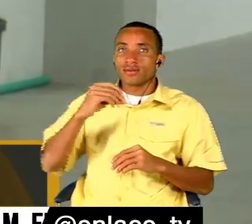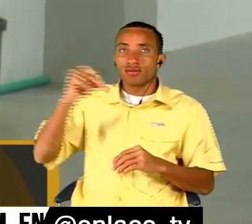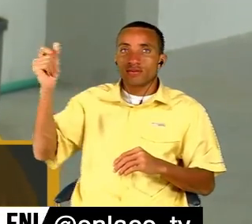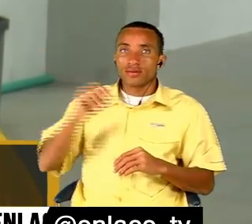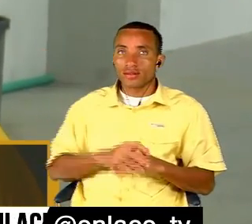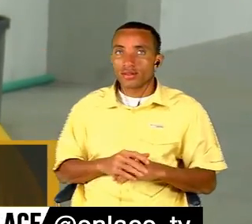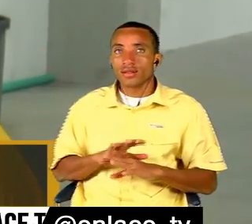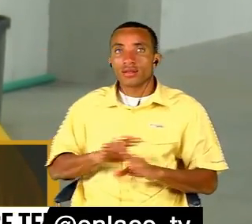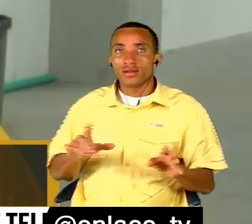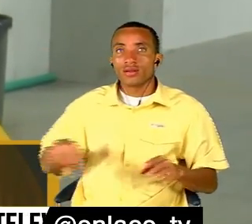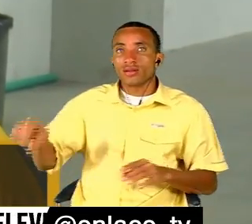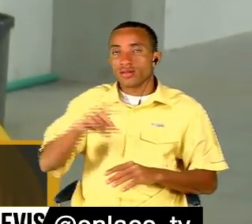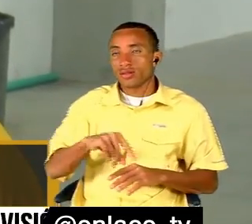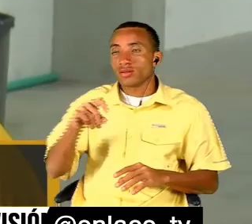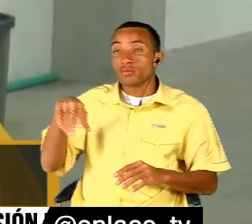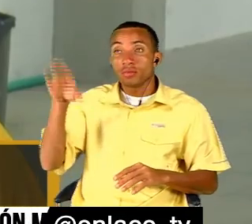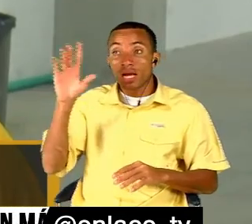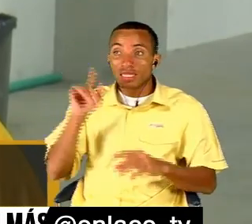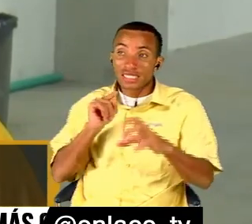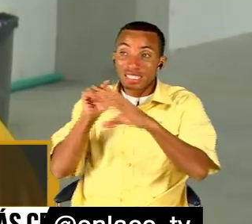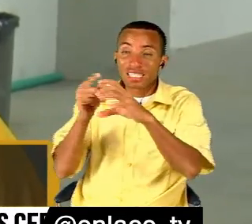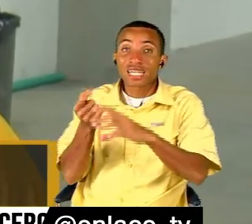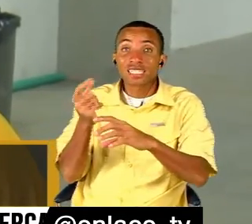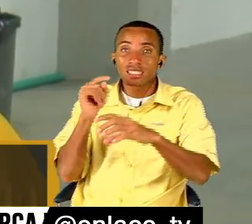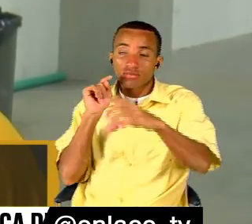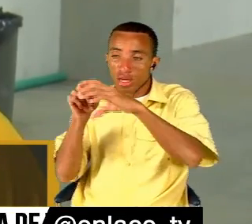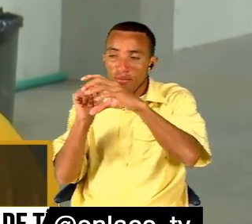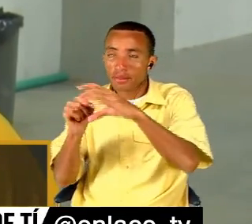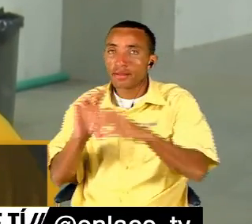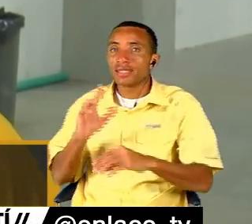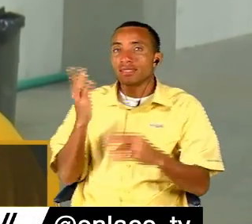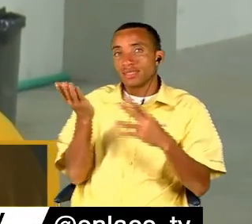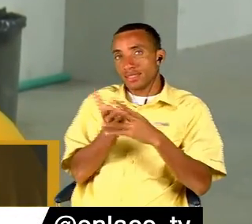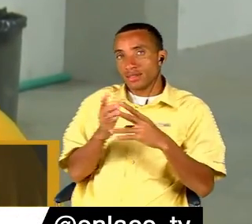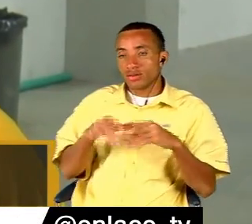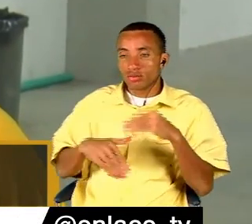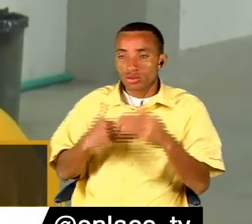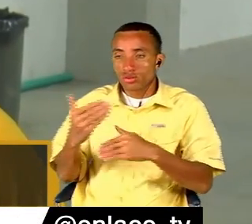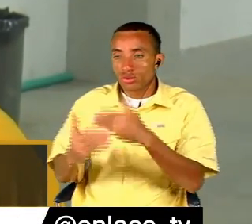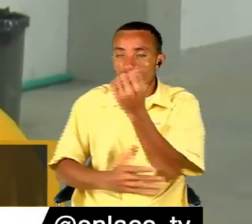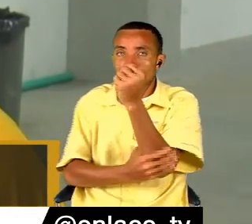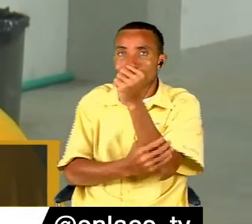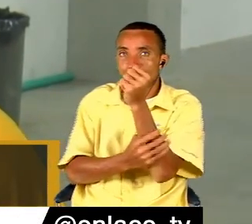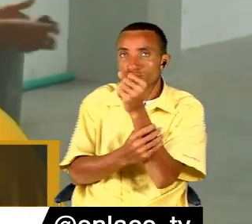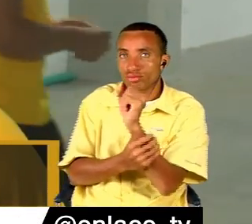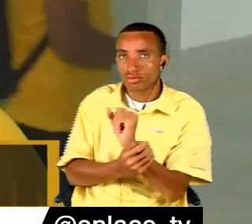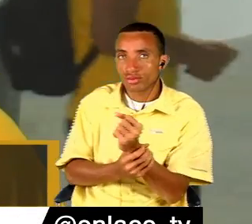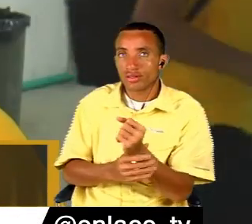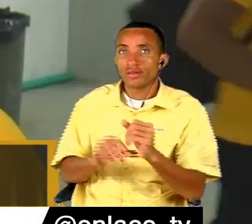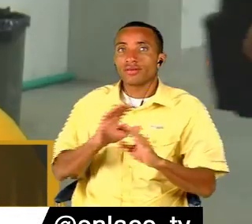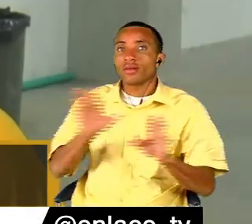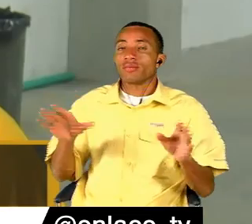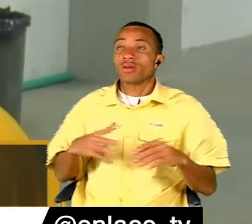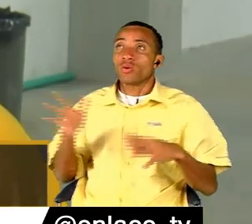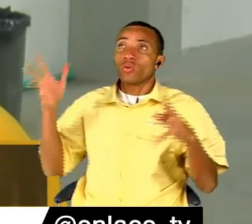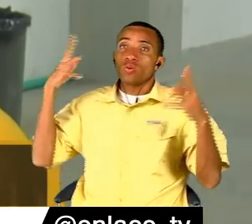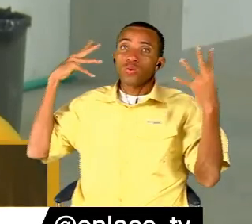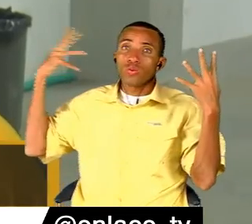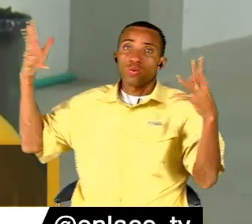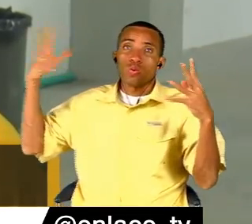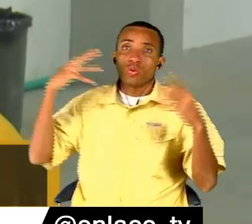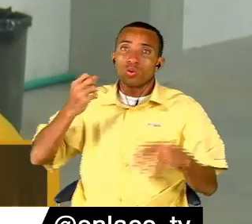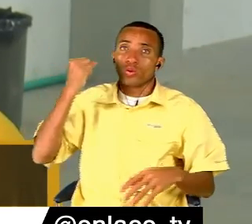y como ellos tuvieron más opciones de gol que nosotros en el segundo, el equipo se fue quedando porque también, digamos, el clima también muy duro, pero igual